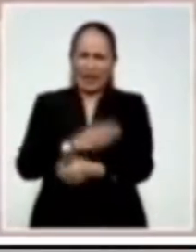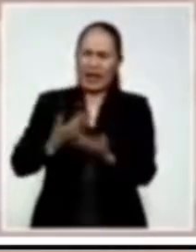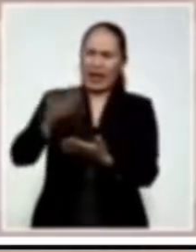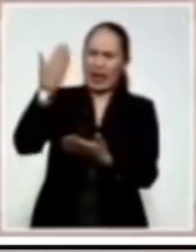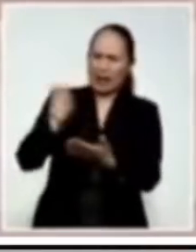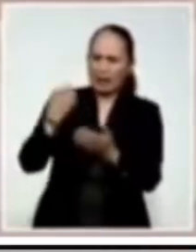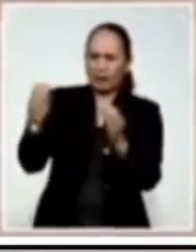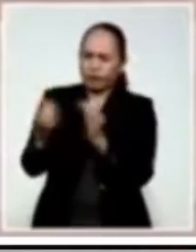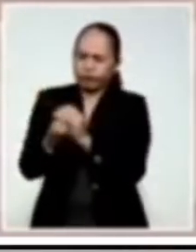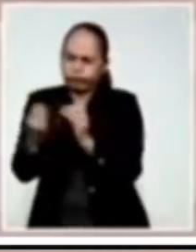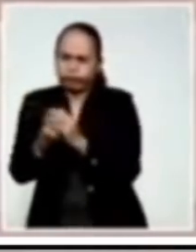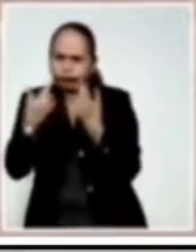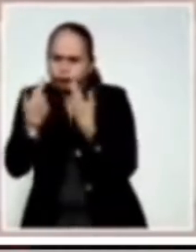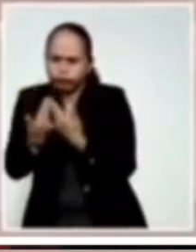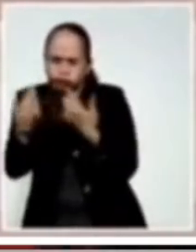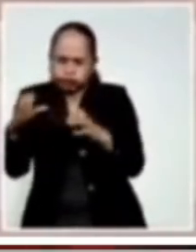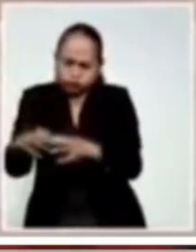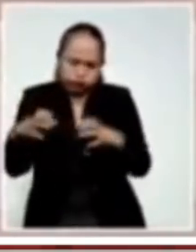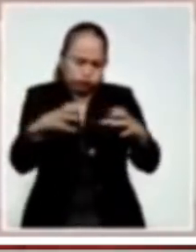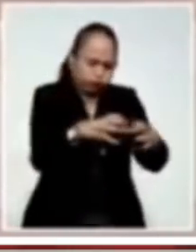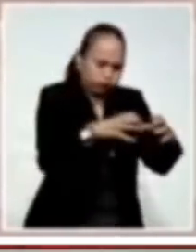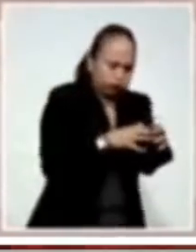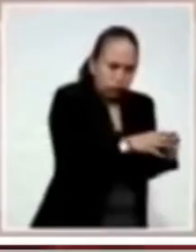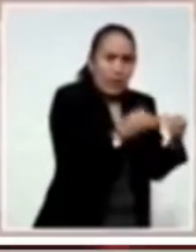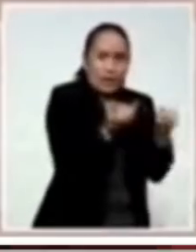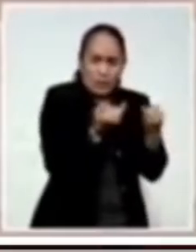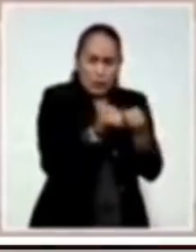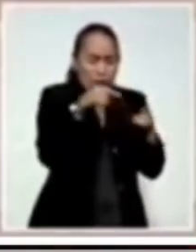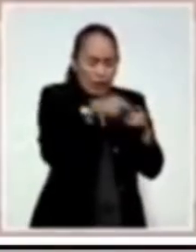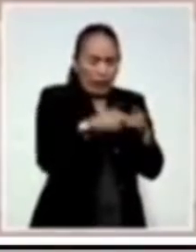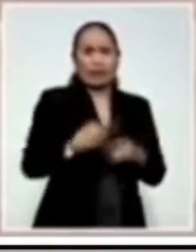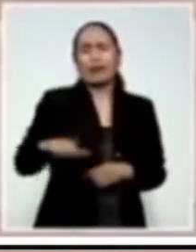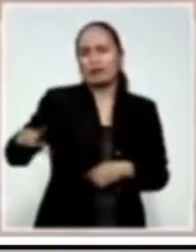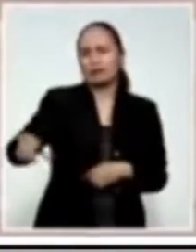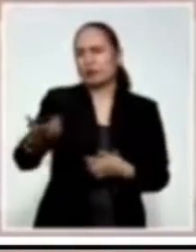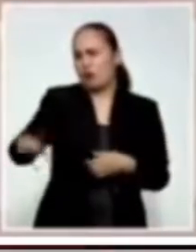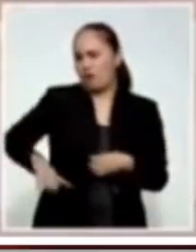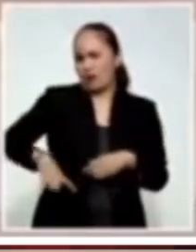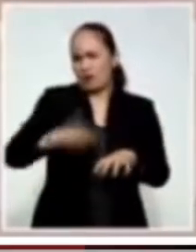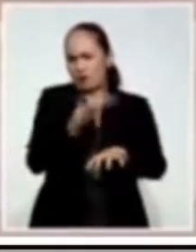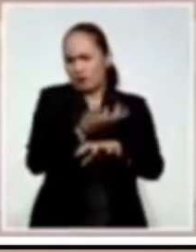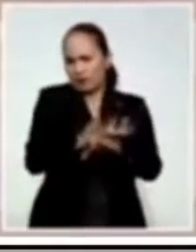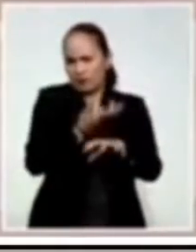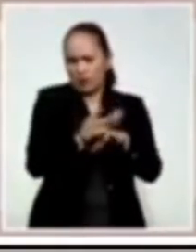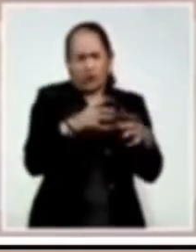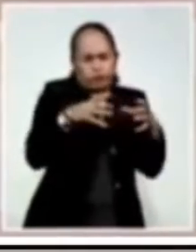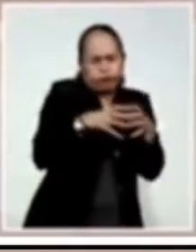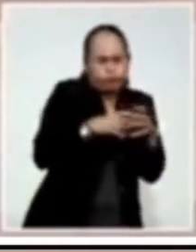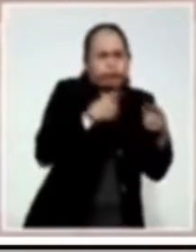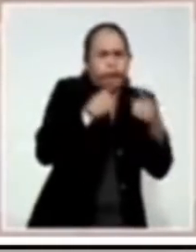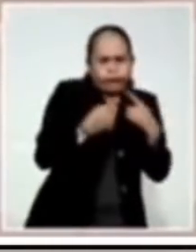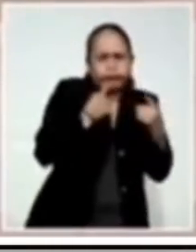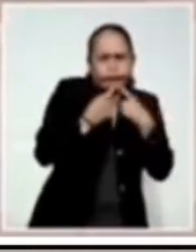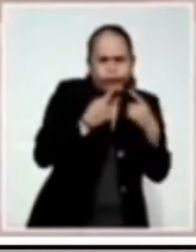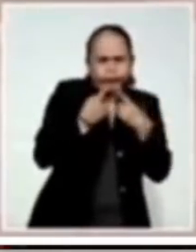diferentes sectores. También se reunieron con representantes funcionarios del gobierno estadounidense y pues a ver si esto significa entonces que sí se